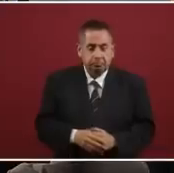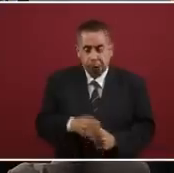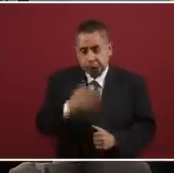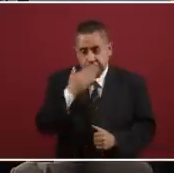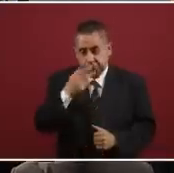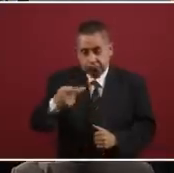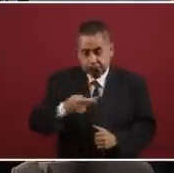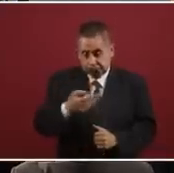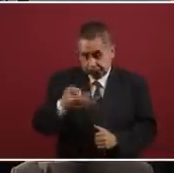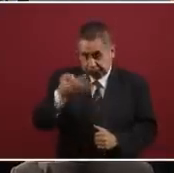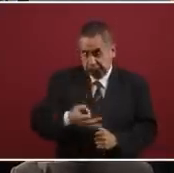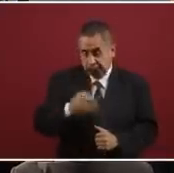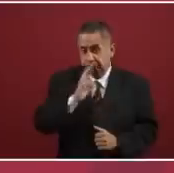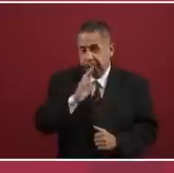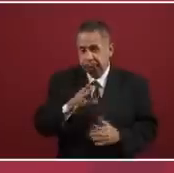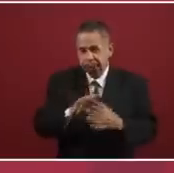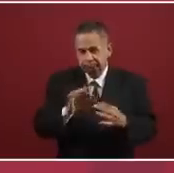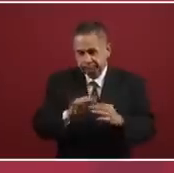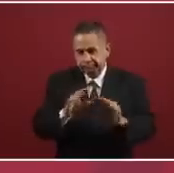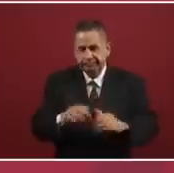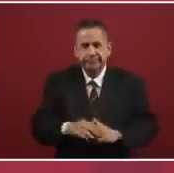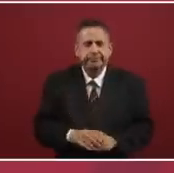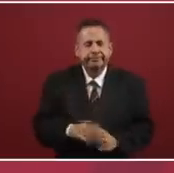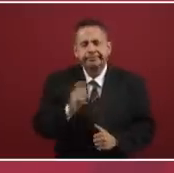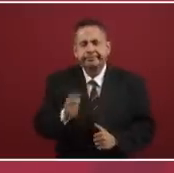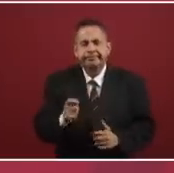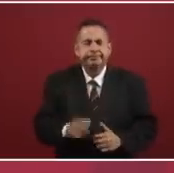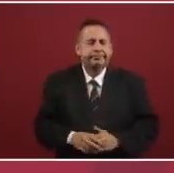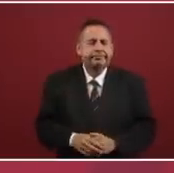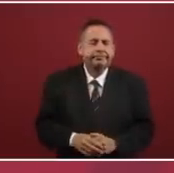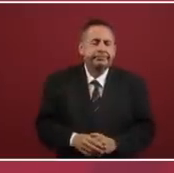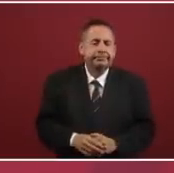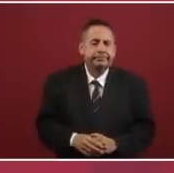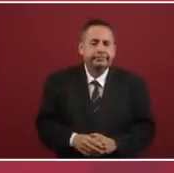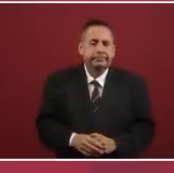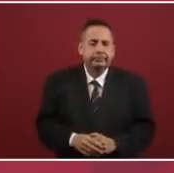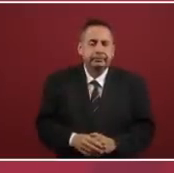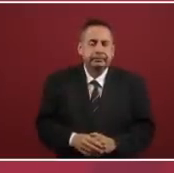acertada pregunta. Es que